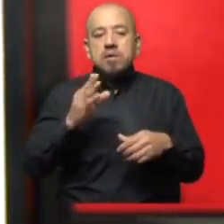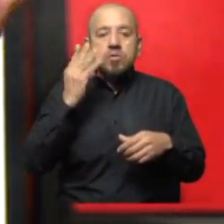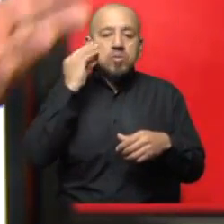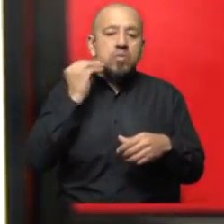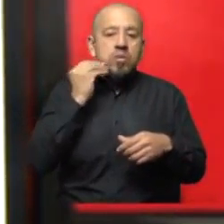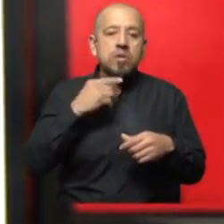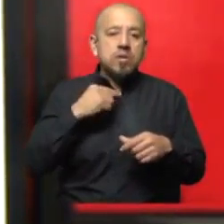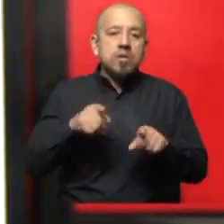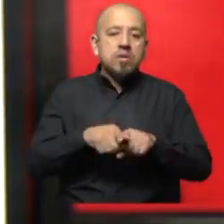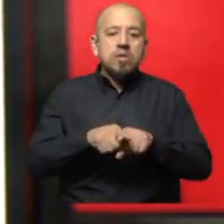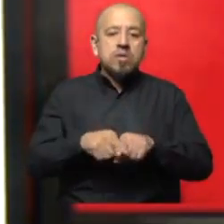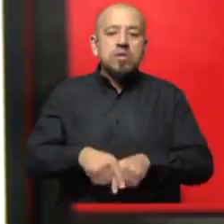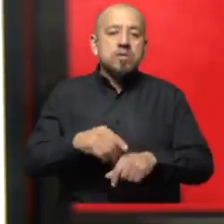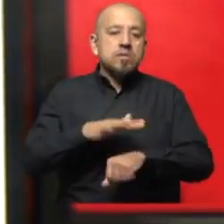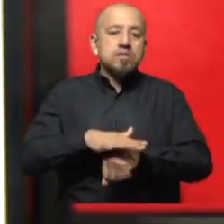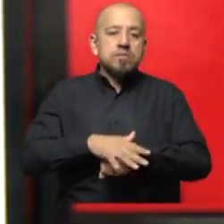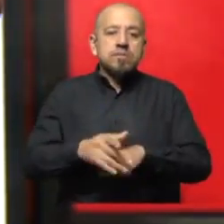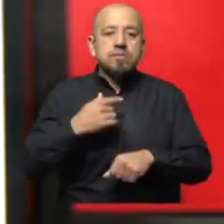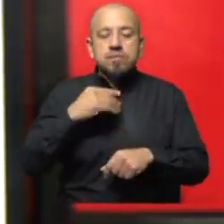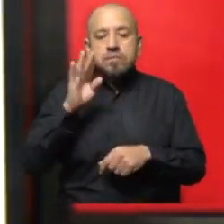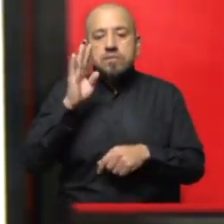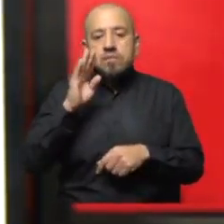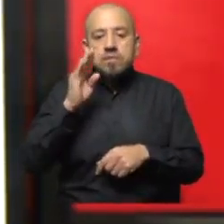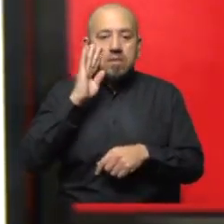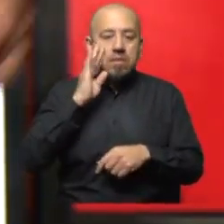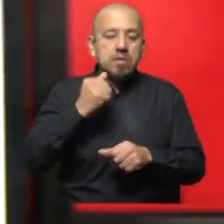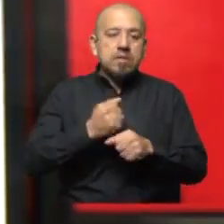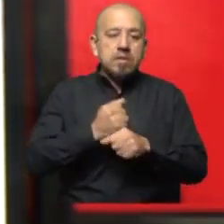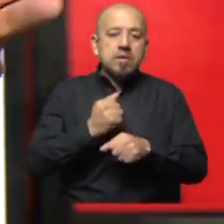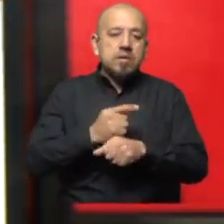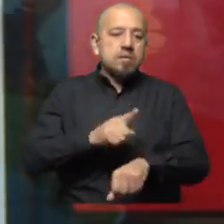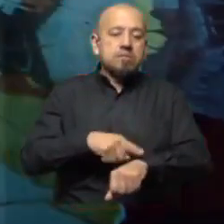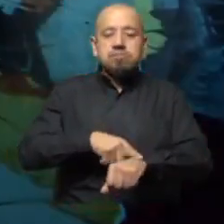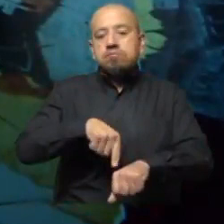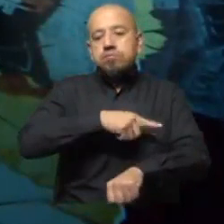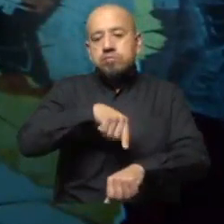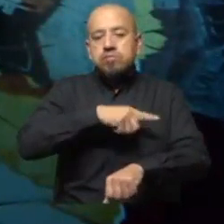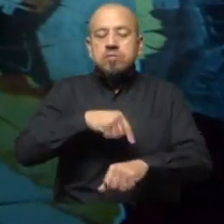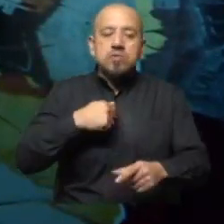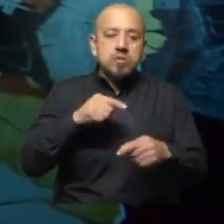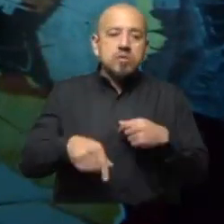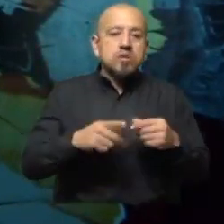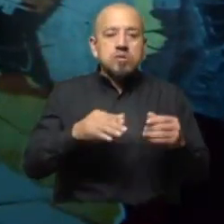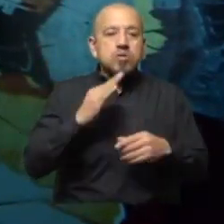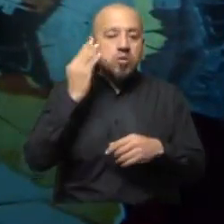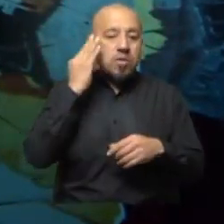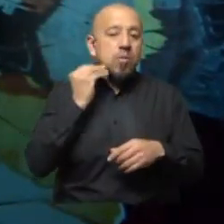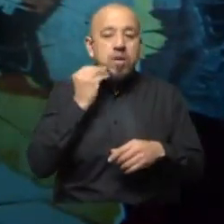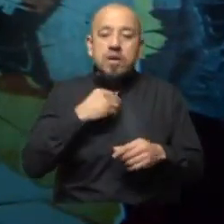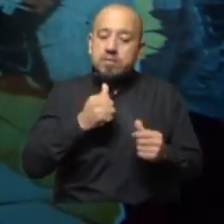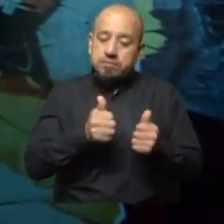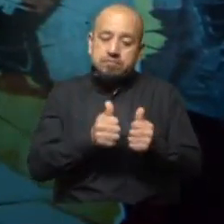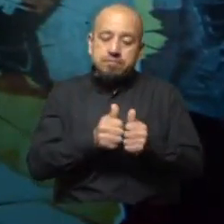tal y lo mismo en un momento también mi vieja elaboraba doble horario y todo y también estuve bastante criado con mi abuela